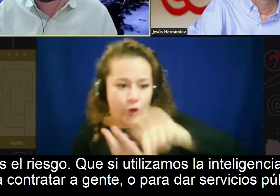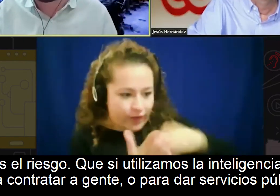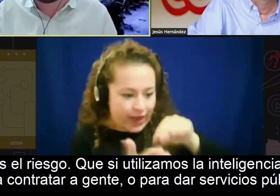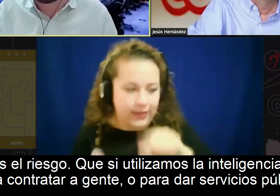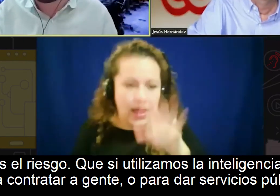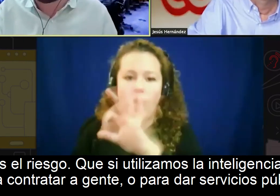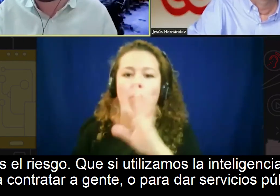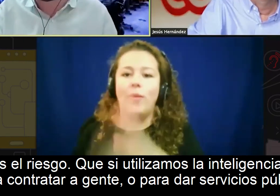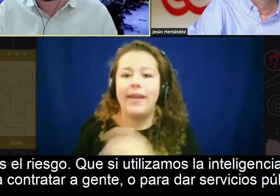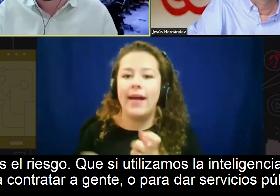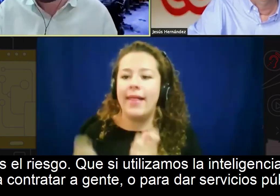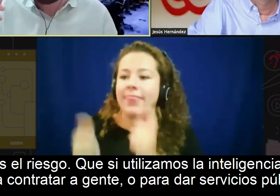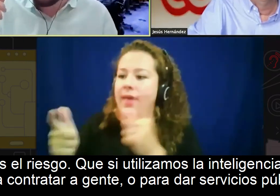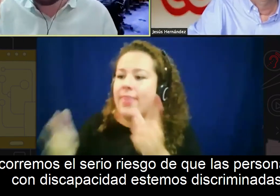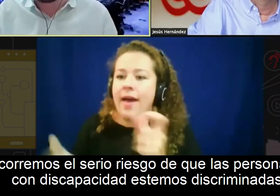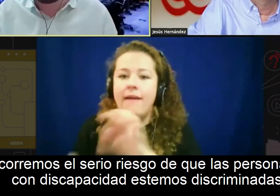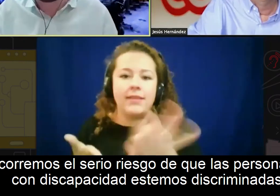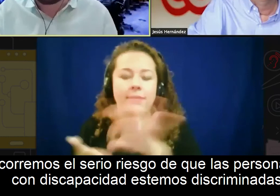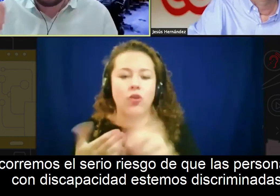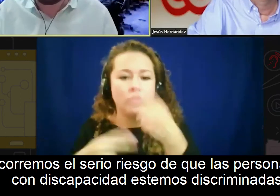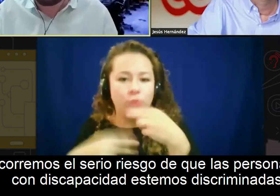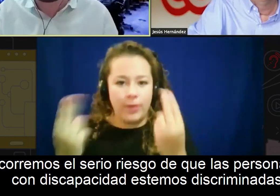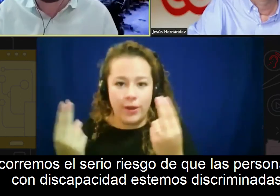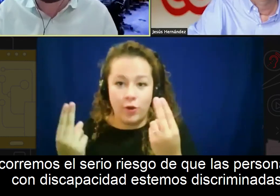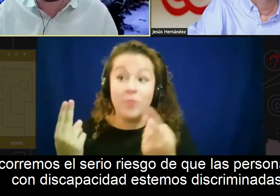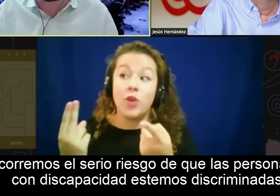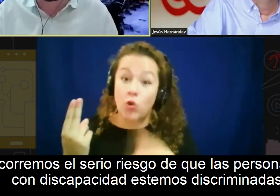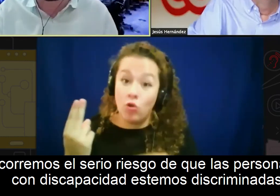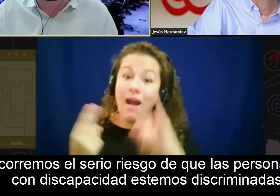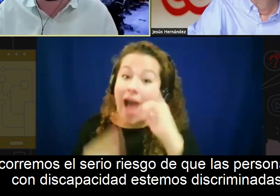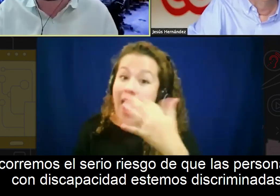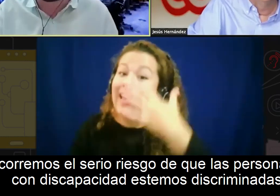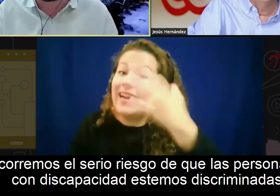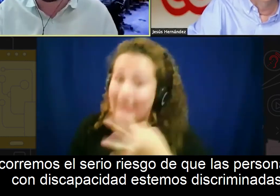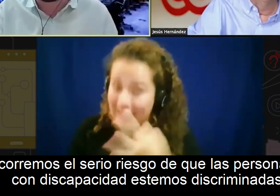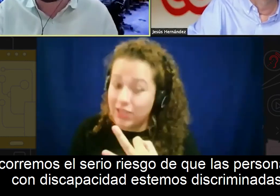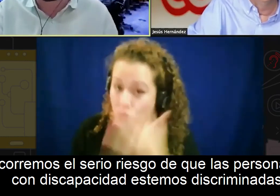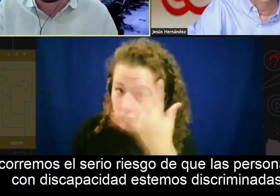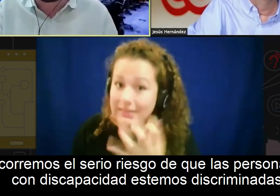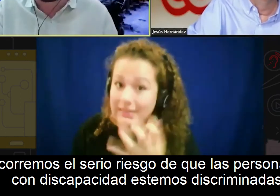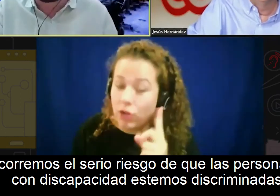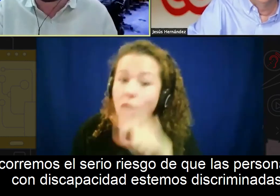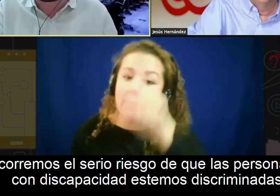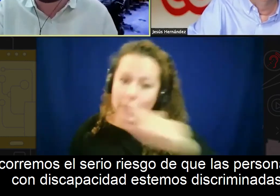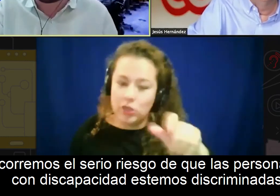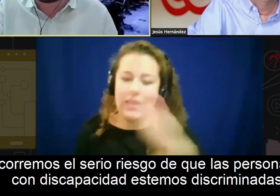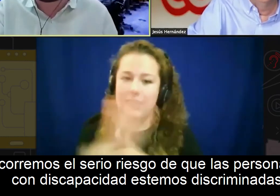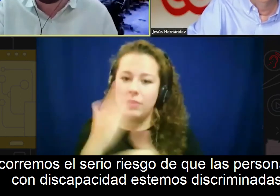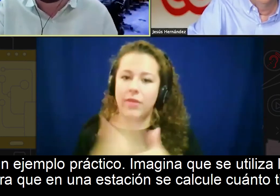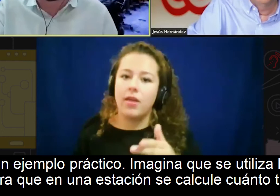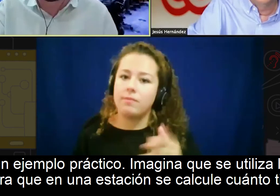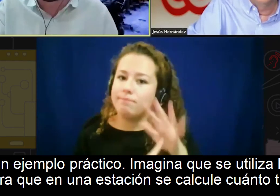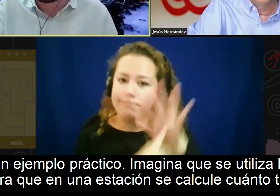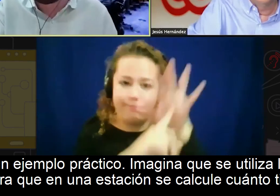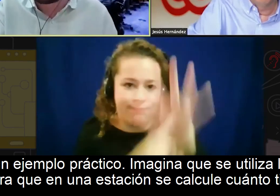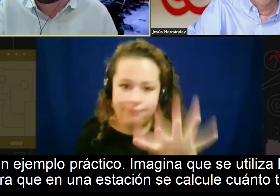para dar servicios públicos, corremos el serio riesgo de que las personas con discapacidad estemos discriminadas.